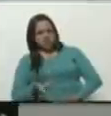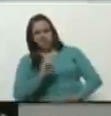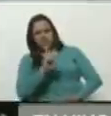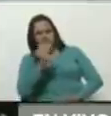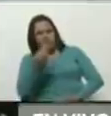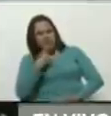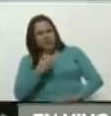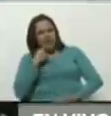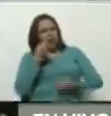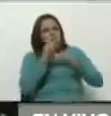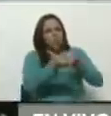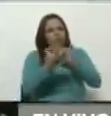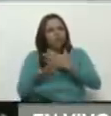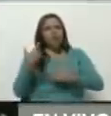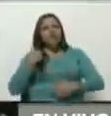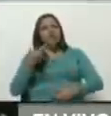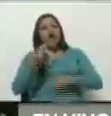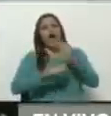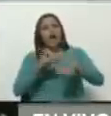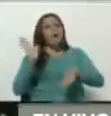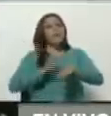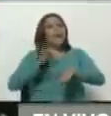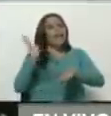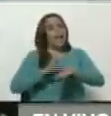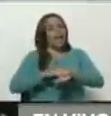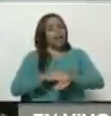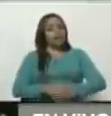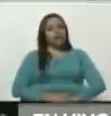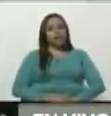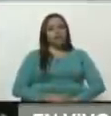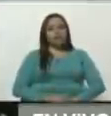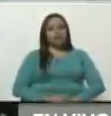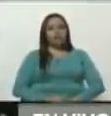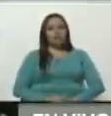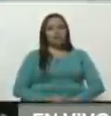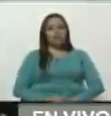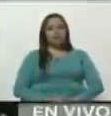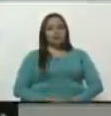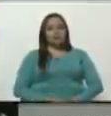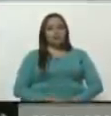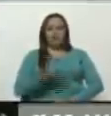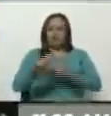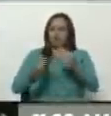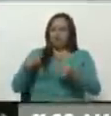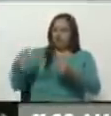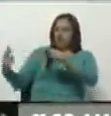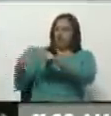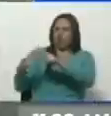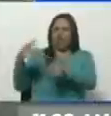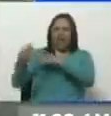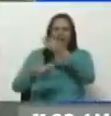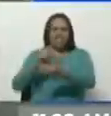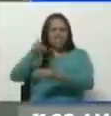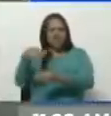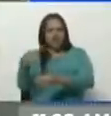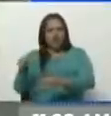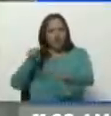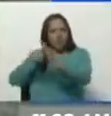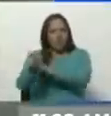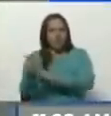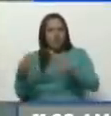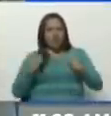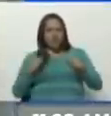cuentos? Yo soy un pecador. Dice, ¿cómo voy yo a ponerme a conocer de lo que hace o no hace en su vida